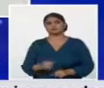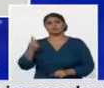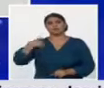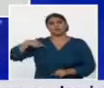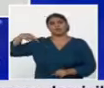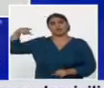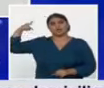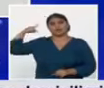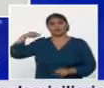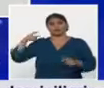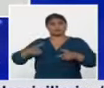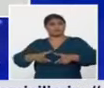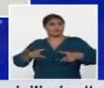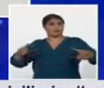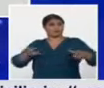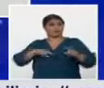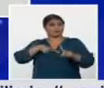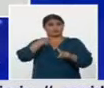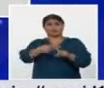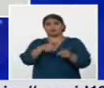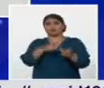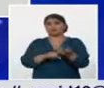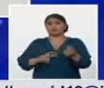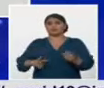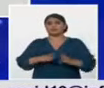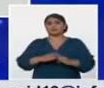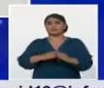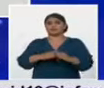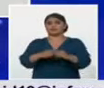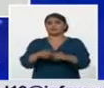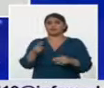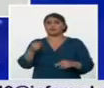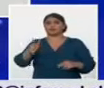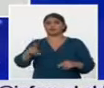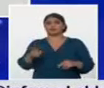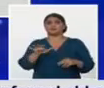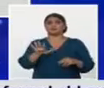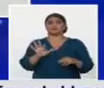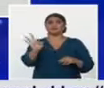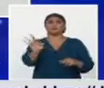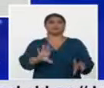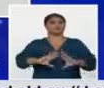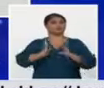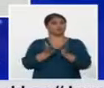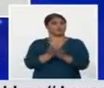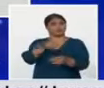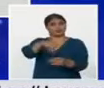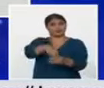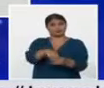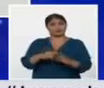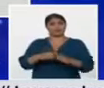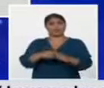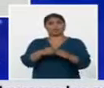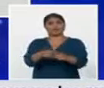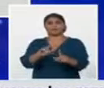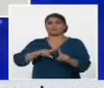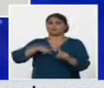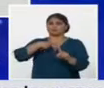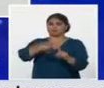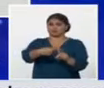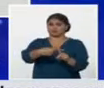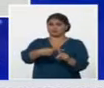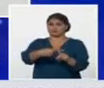Granma, el 12,5% de todas las muestras analizadas resultaron positivas a la COVID. Le